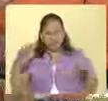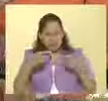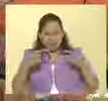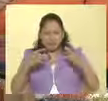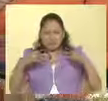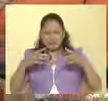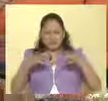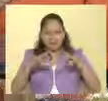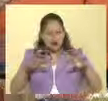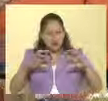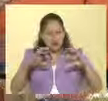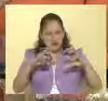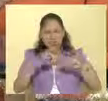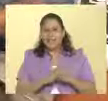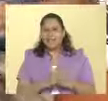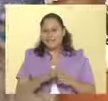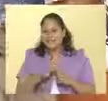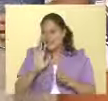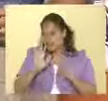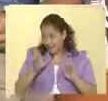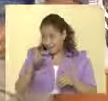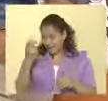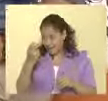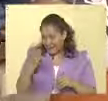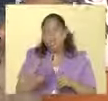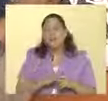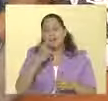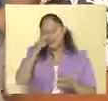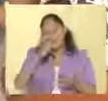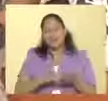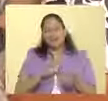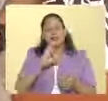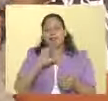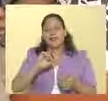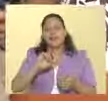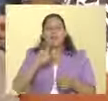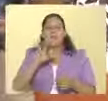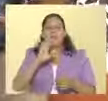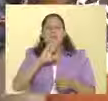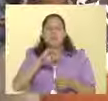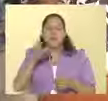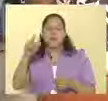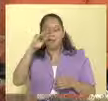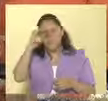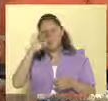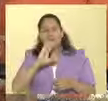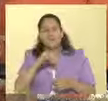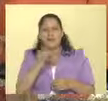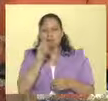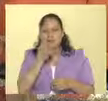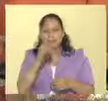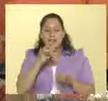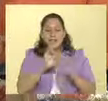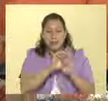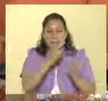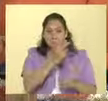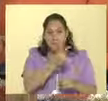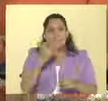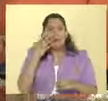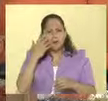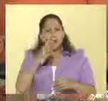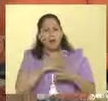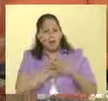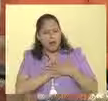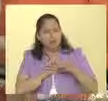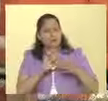estás? ¿Sí existe eso? Yo creo que es más bien la mala fama que le hemos hecho. Porque en realidad creo que muchas veces los perros y los gatos sean